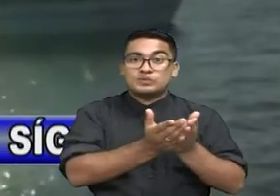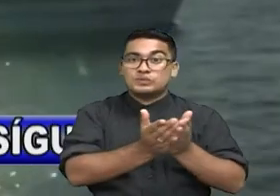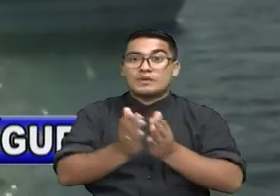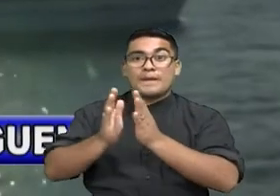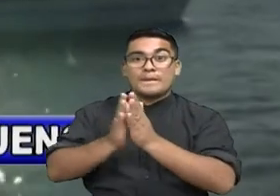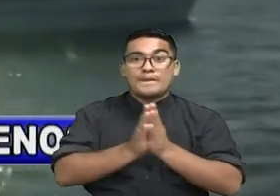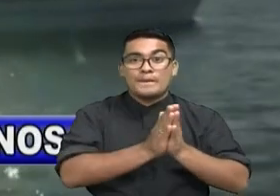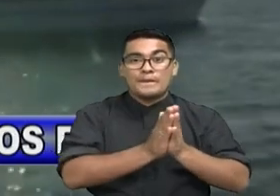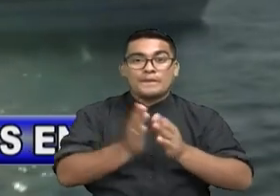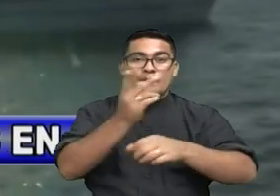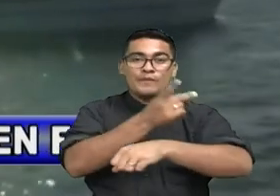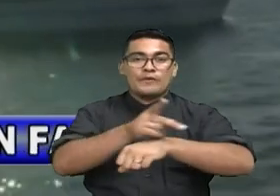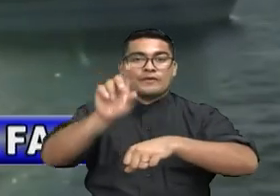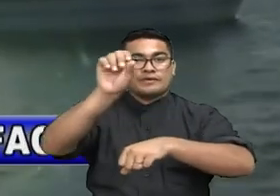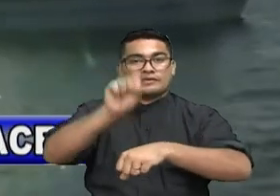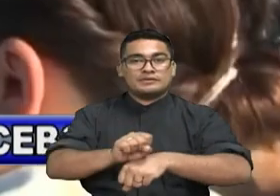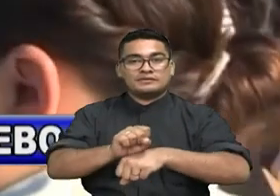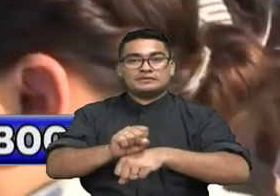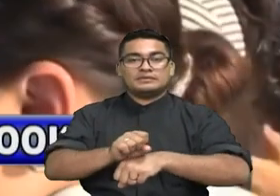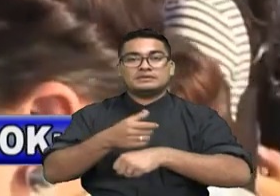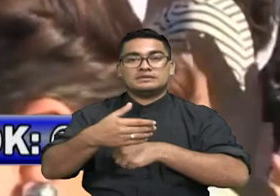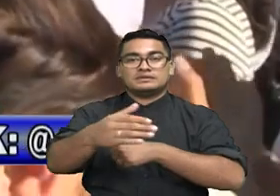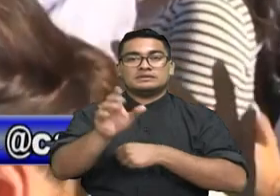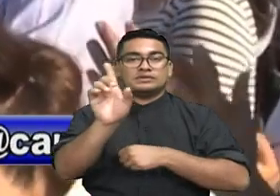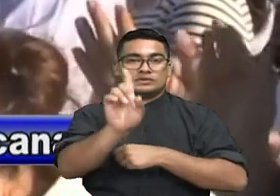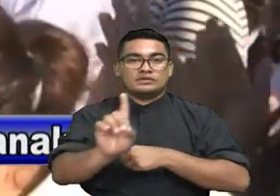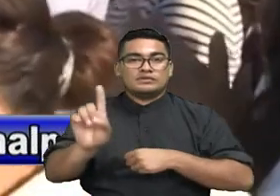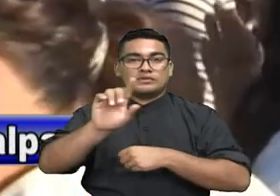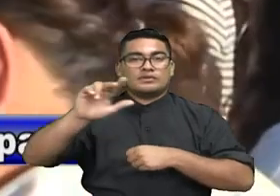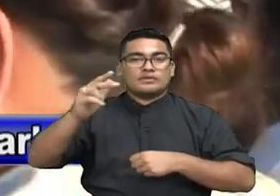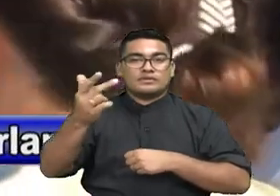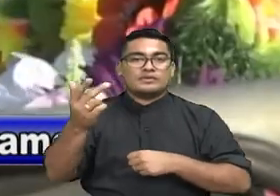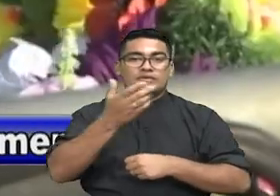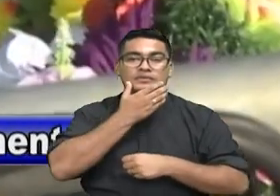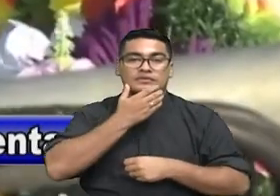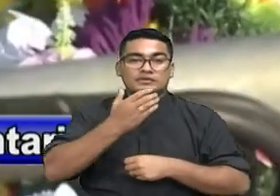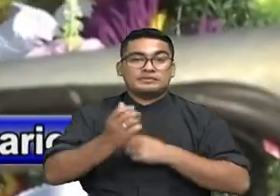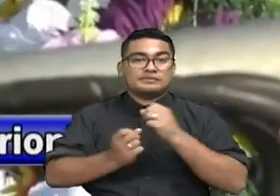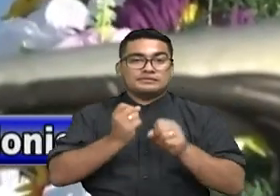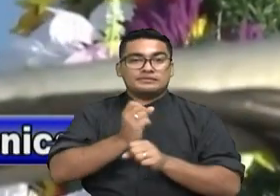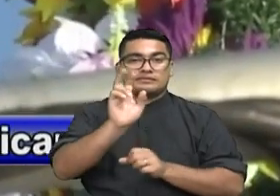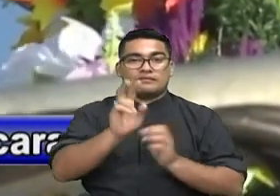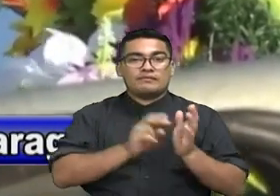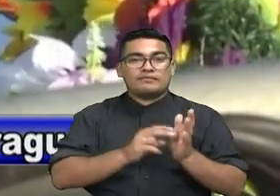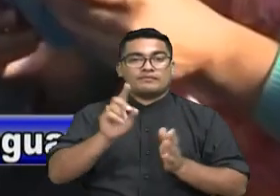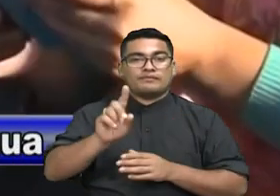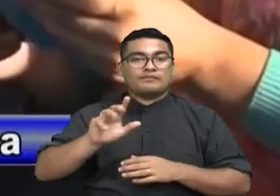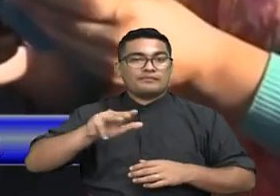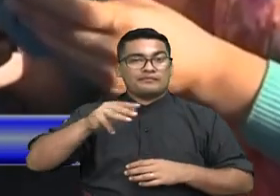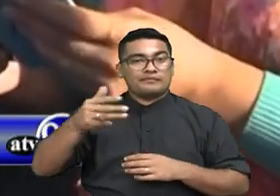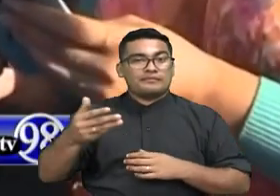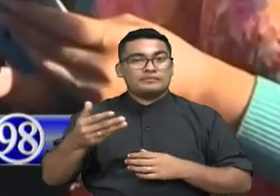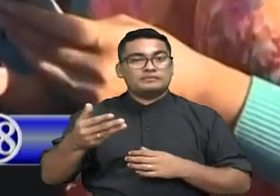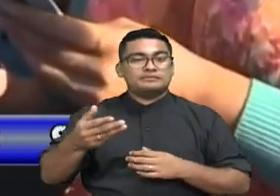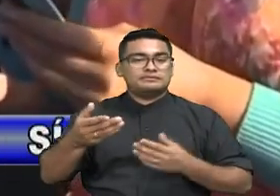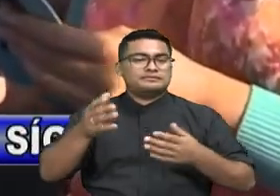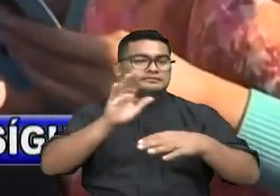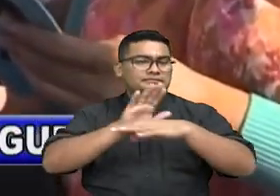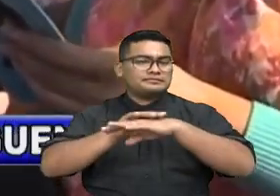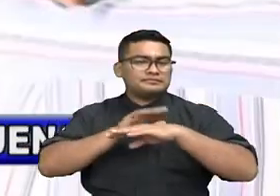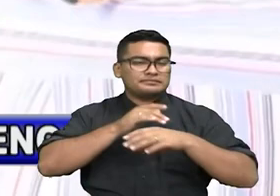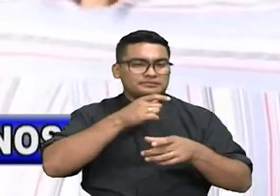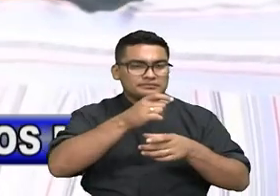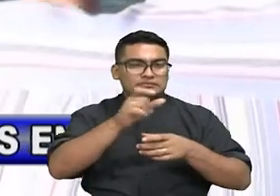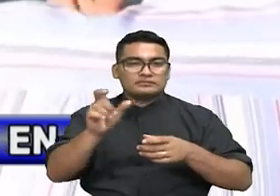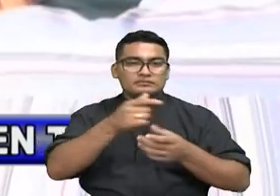Acuática en el puerto Salvador Allende este domingo 8 de diciembre del año 2019. La invitación la realizó